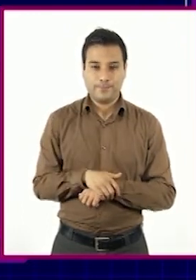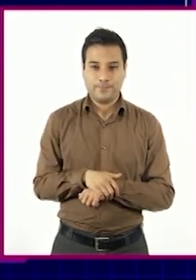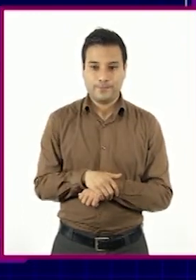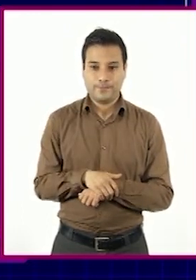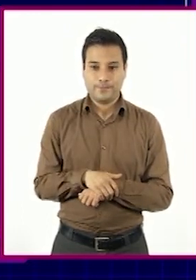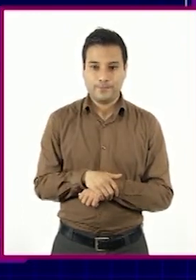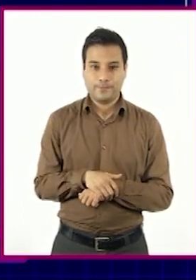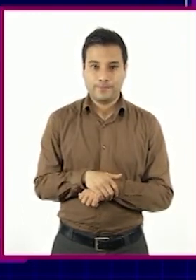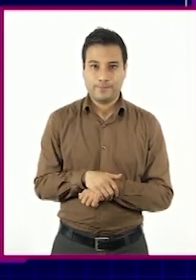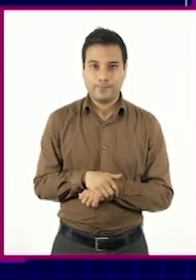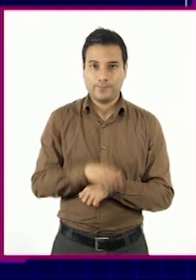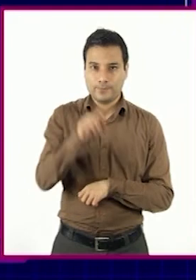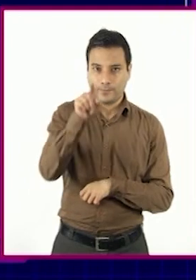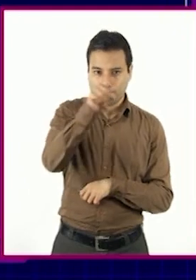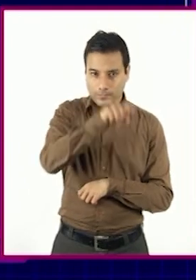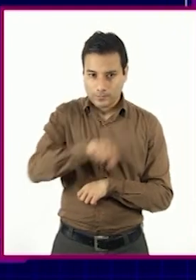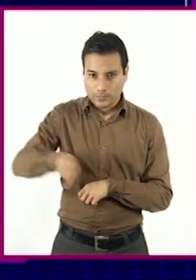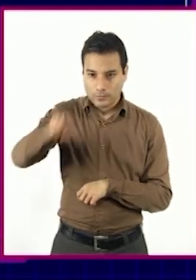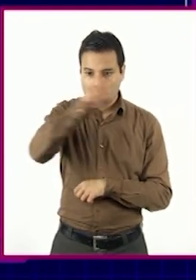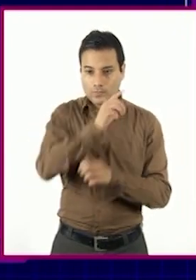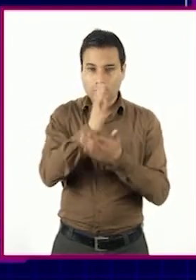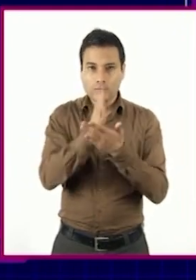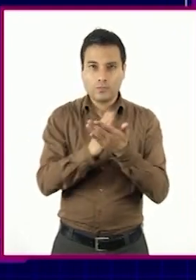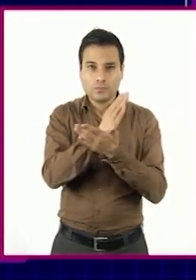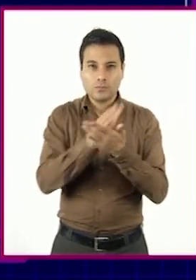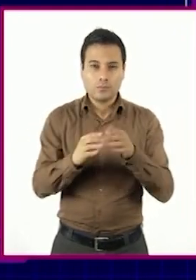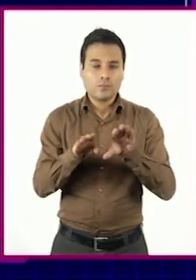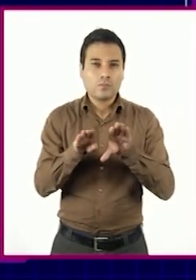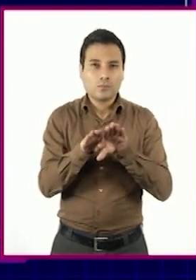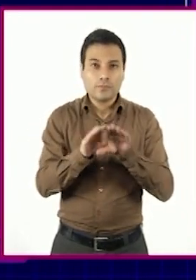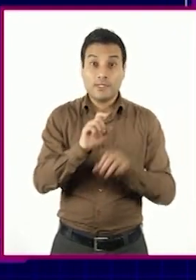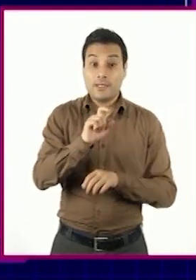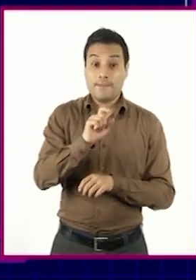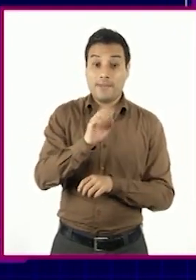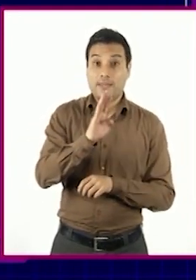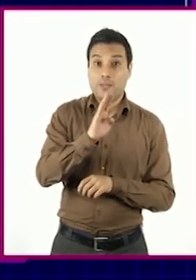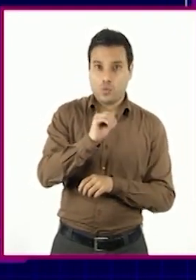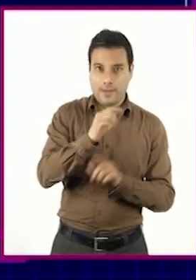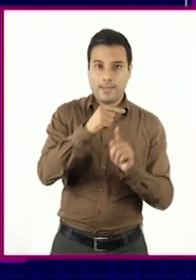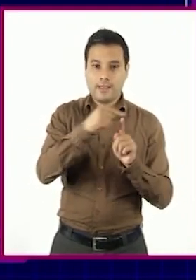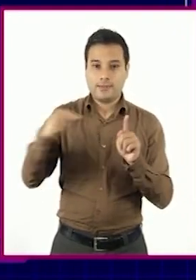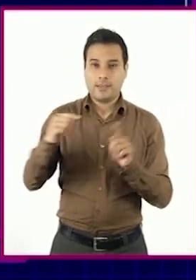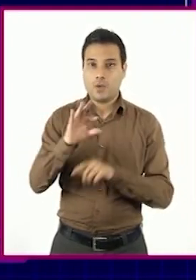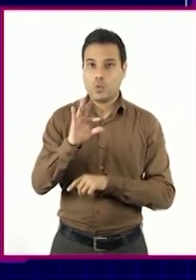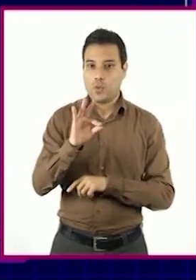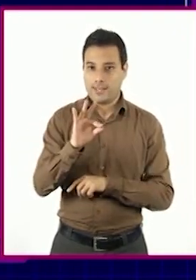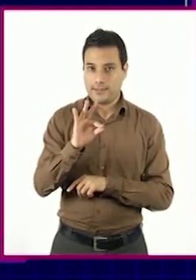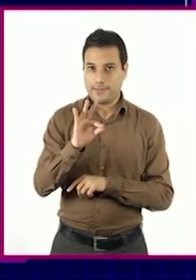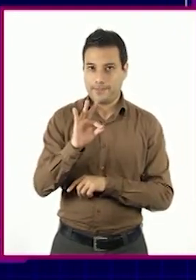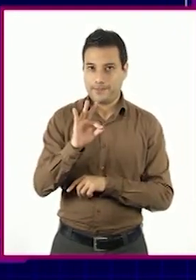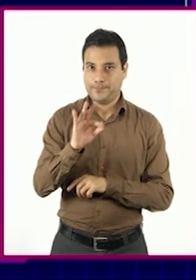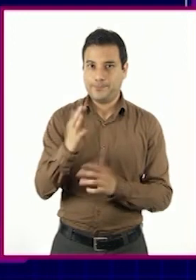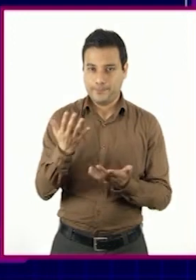los sectores circulares, se divide 29 entre 40. Se obtiene